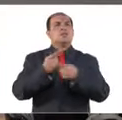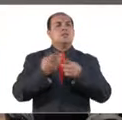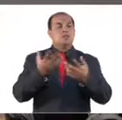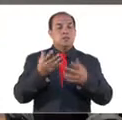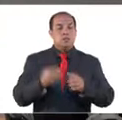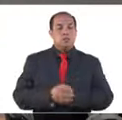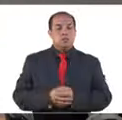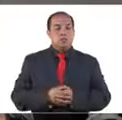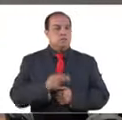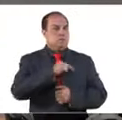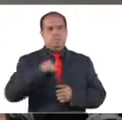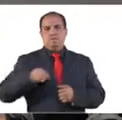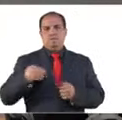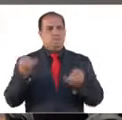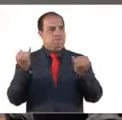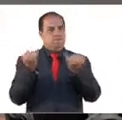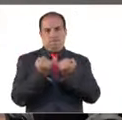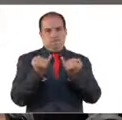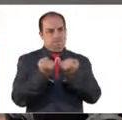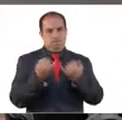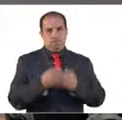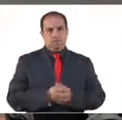somos iguales, ¿eh?